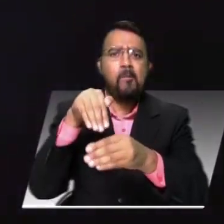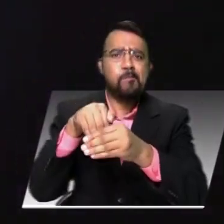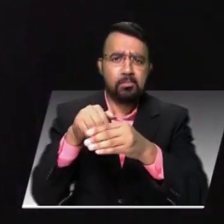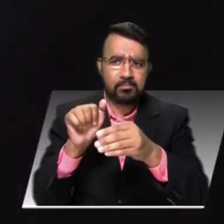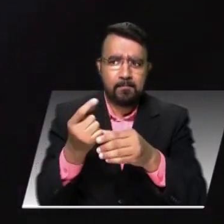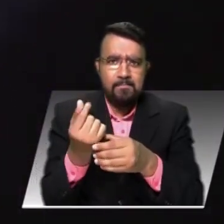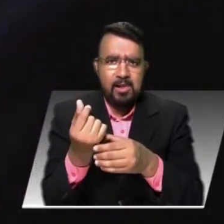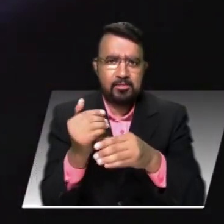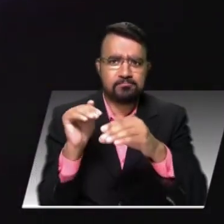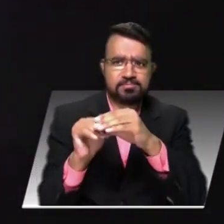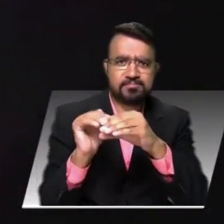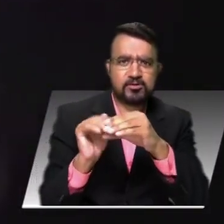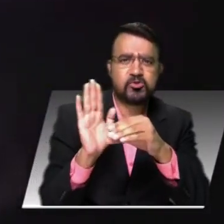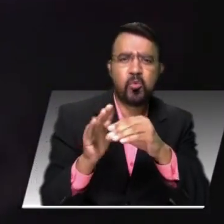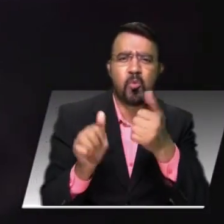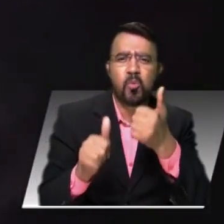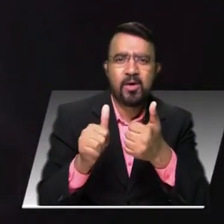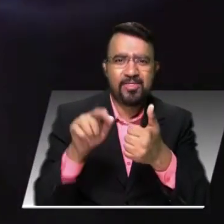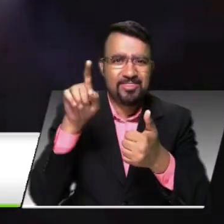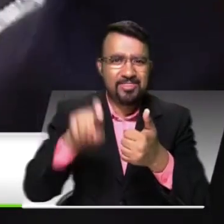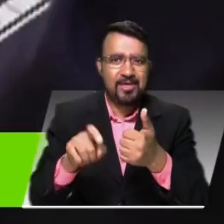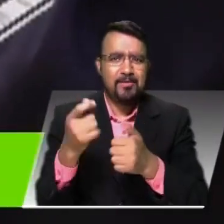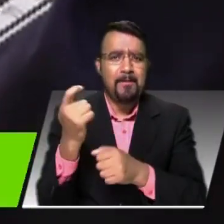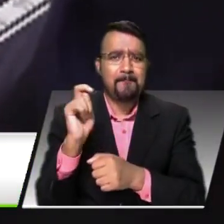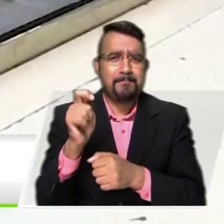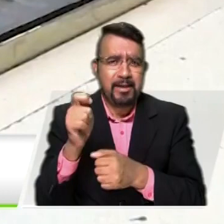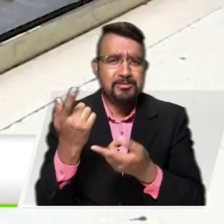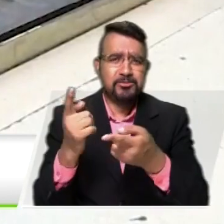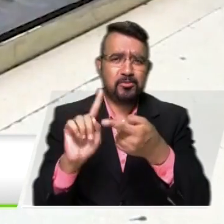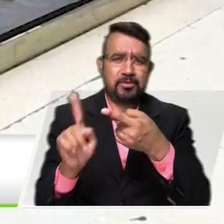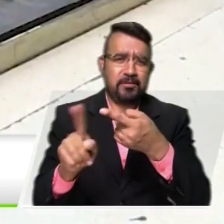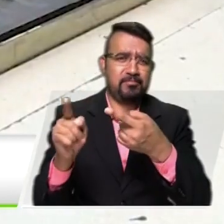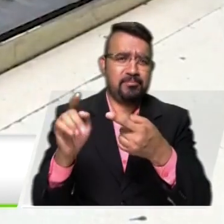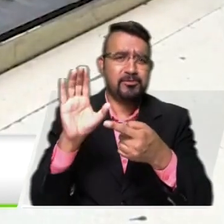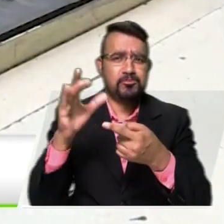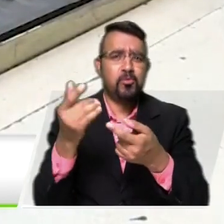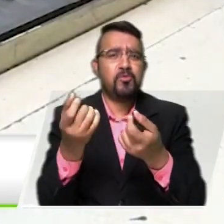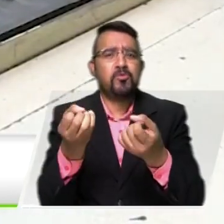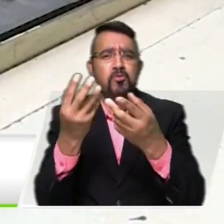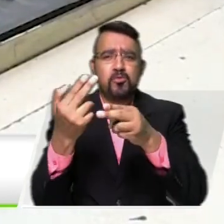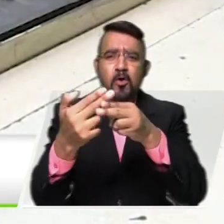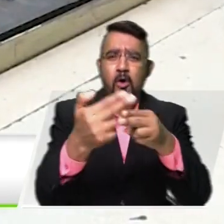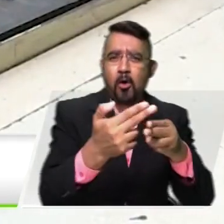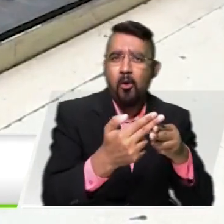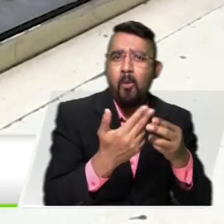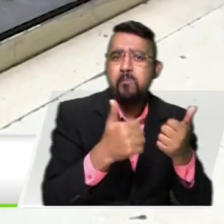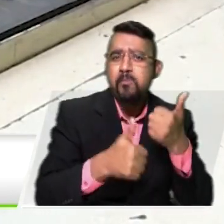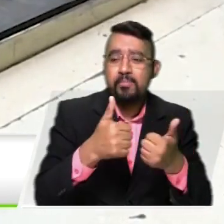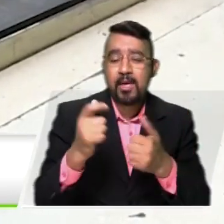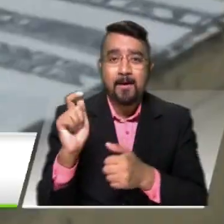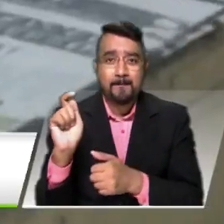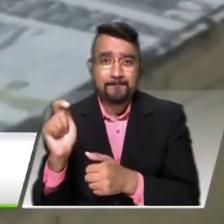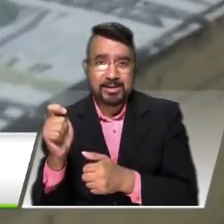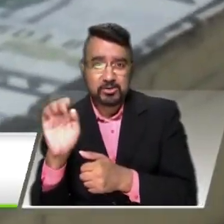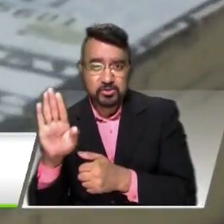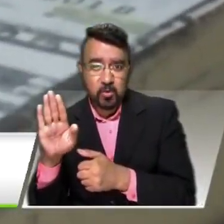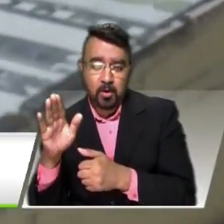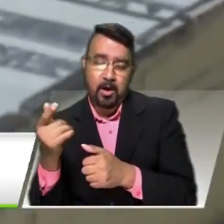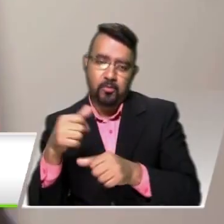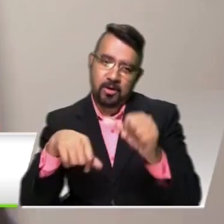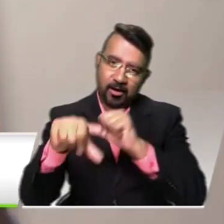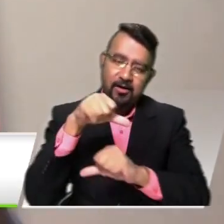su saldo registrado en cualquiera de las monedas disponibles dentro de la plataforma, por ejemplo, pasar de pesos colombianos a